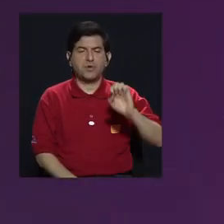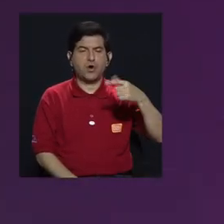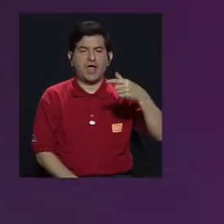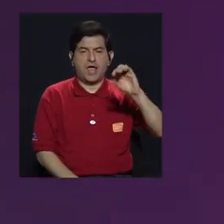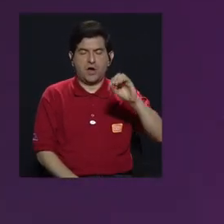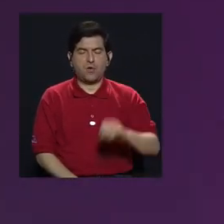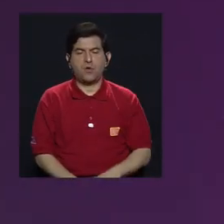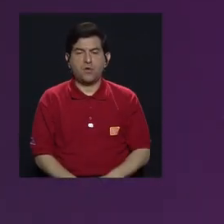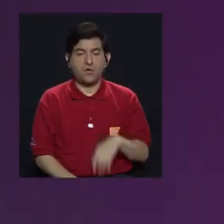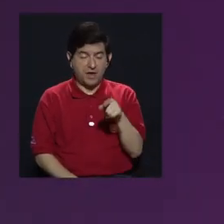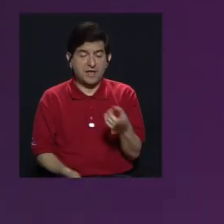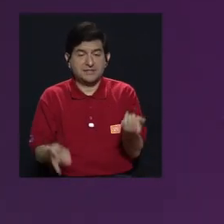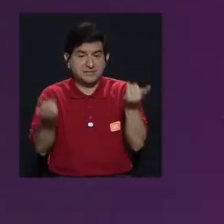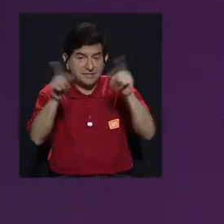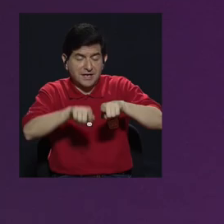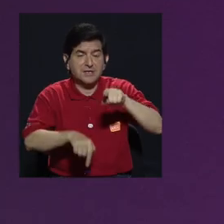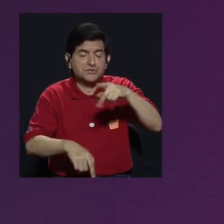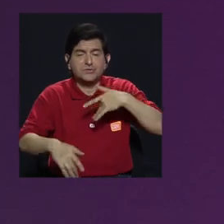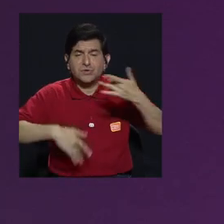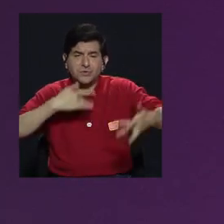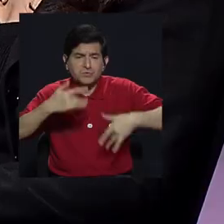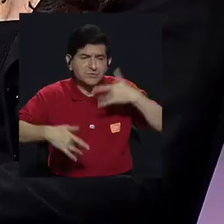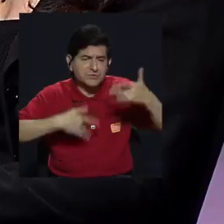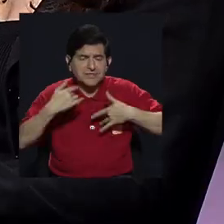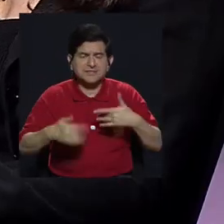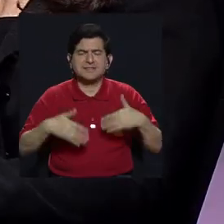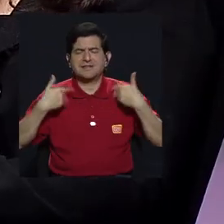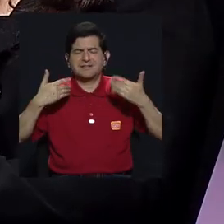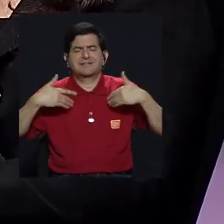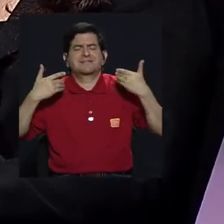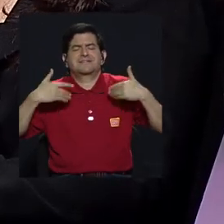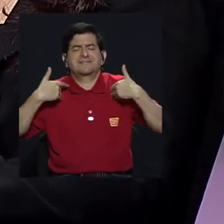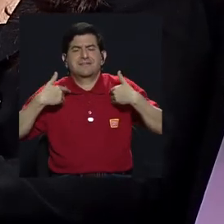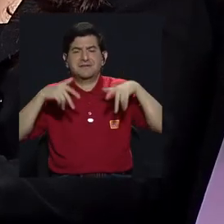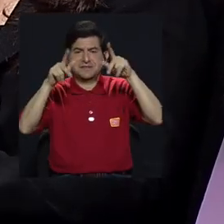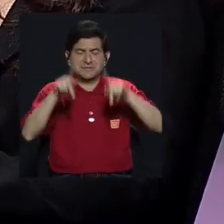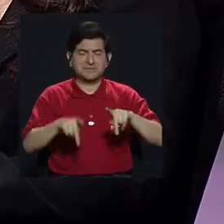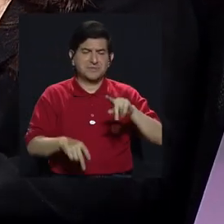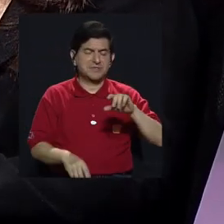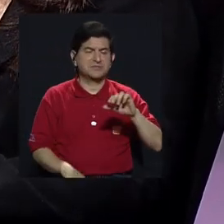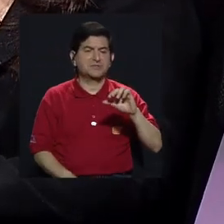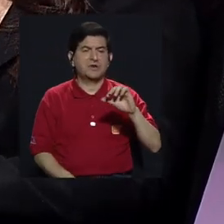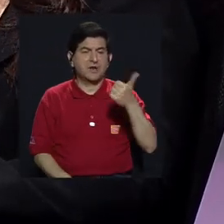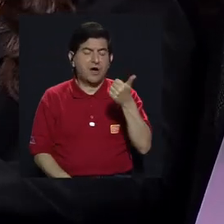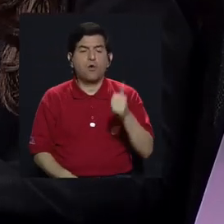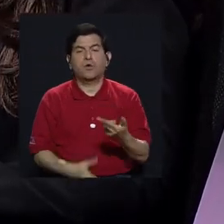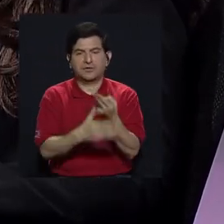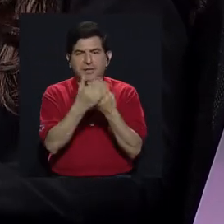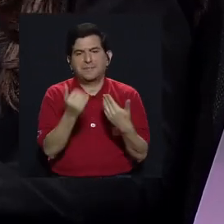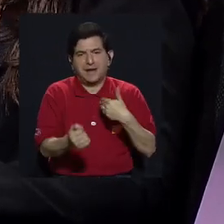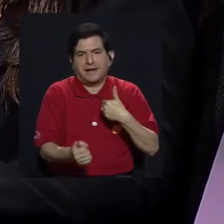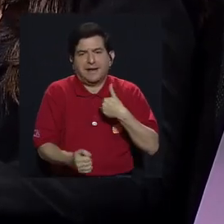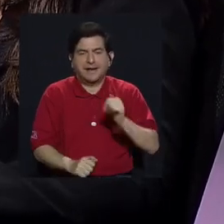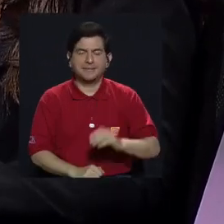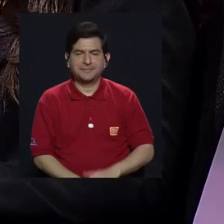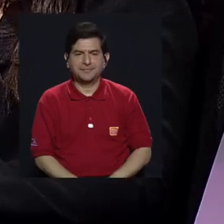Se supone que la compersión es cuando vos te sentís alegre, feliz, porque tu pareja tiene otra pareja. Claro, es